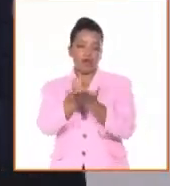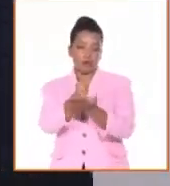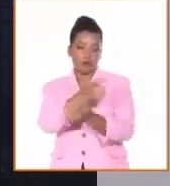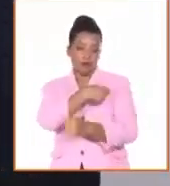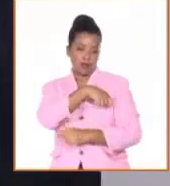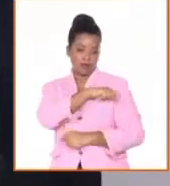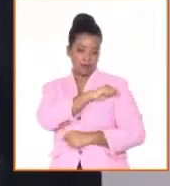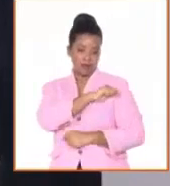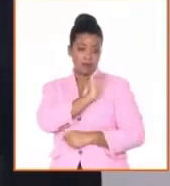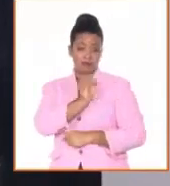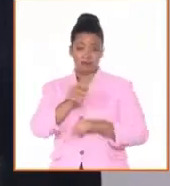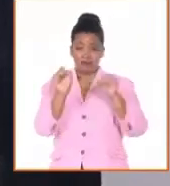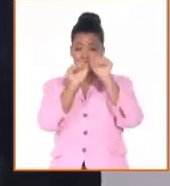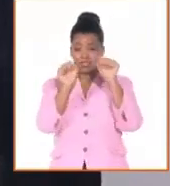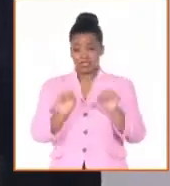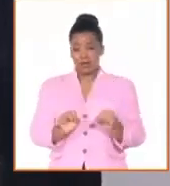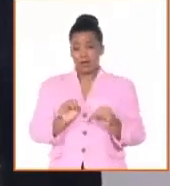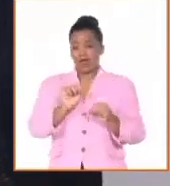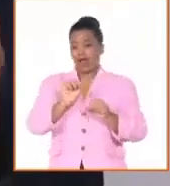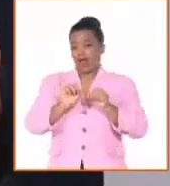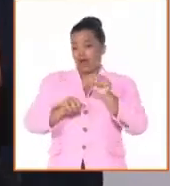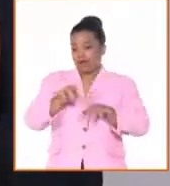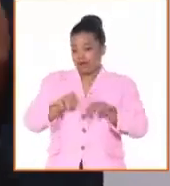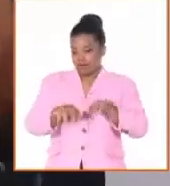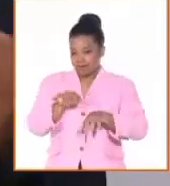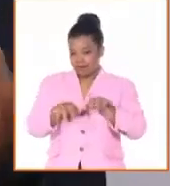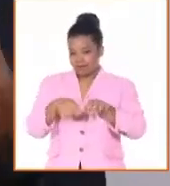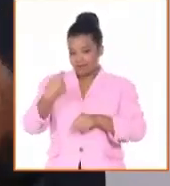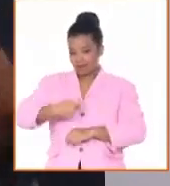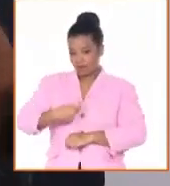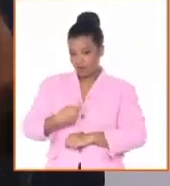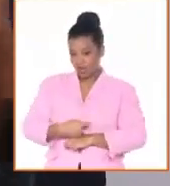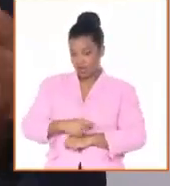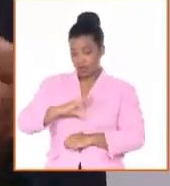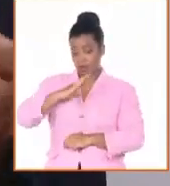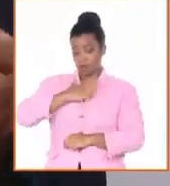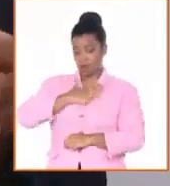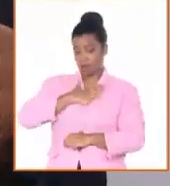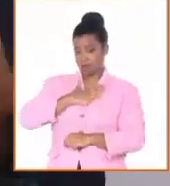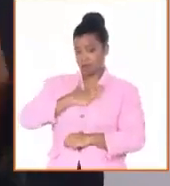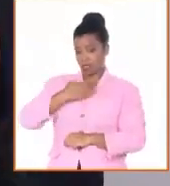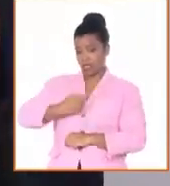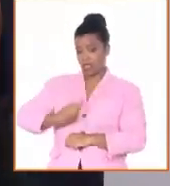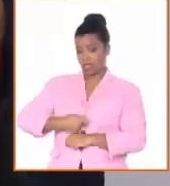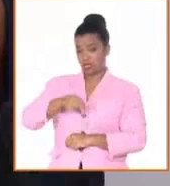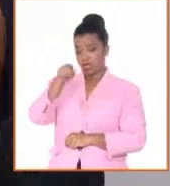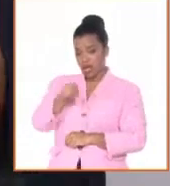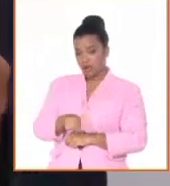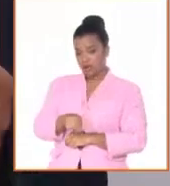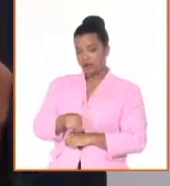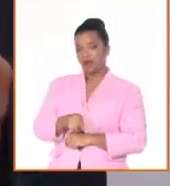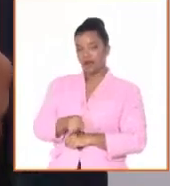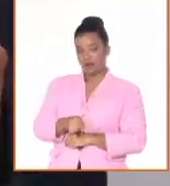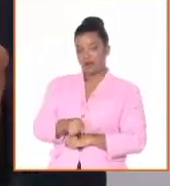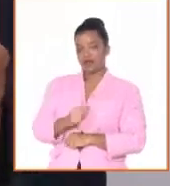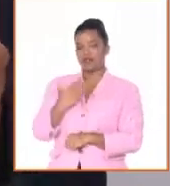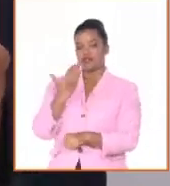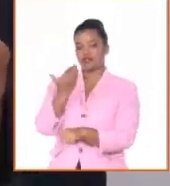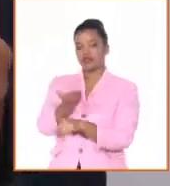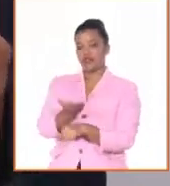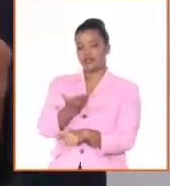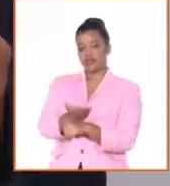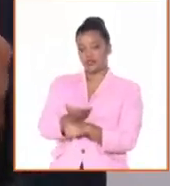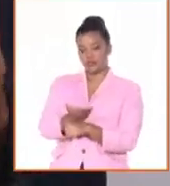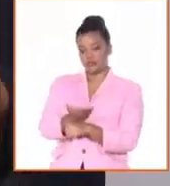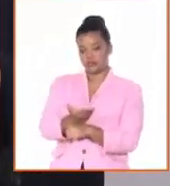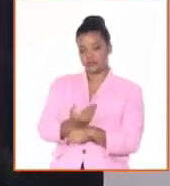el sistema informático para la actividad notarial que el propio notario va a gestionar la solicitudes de los